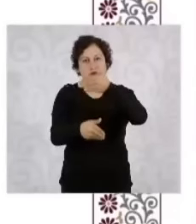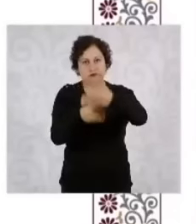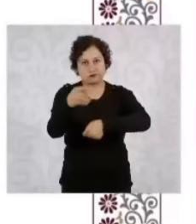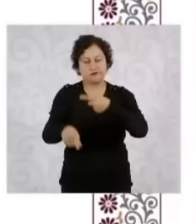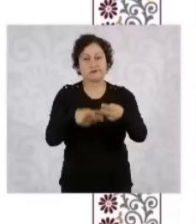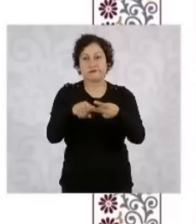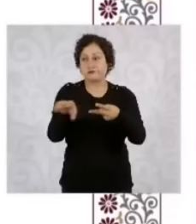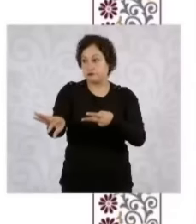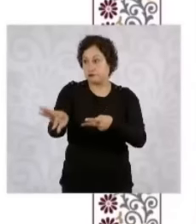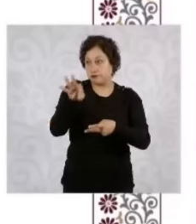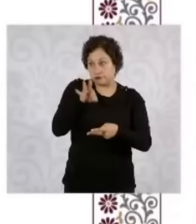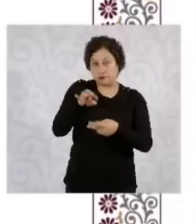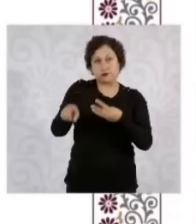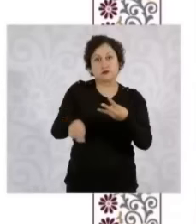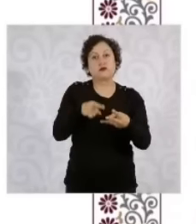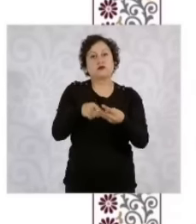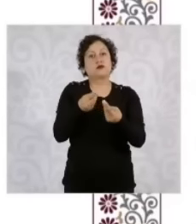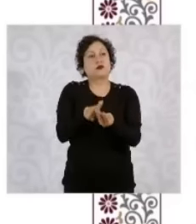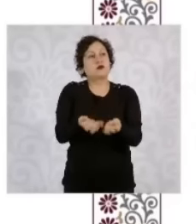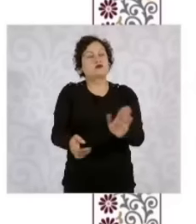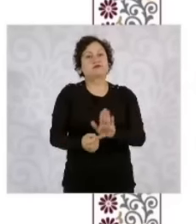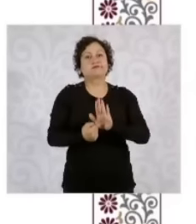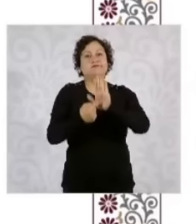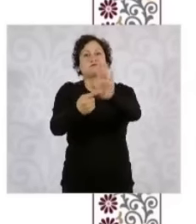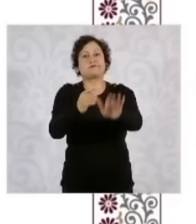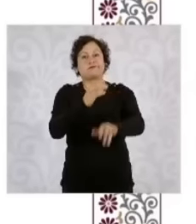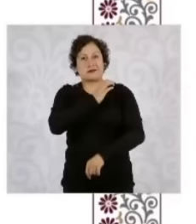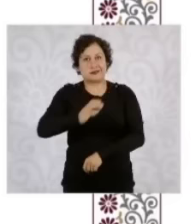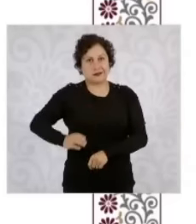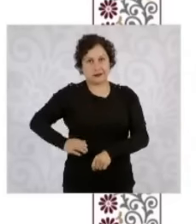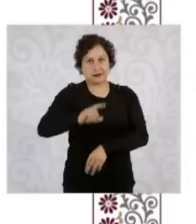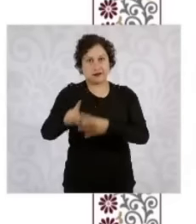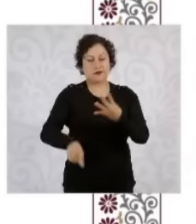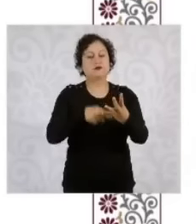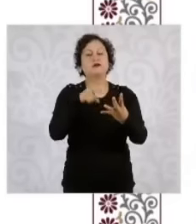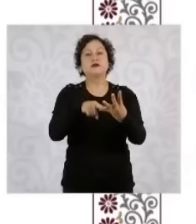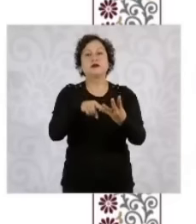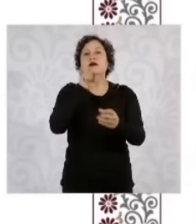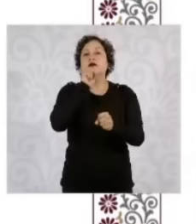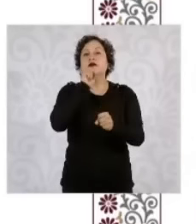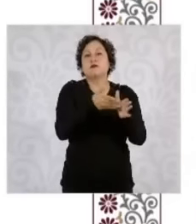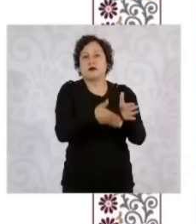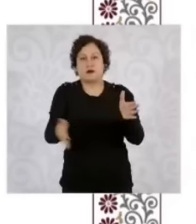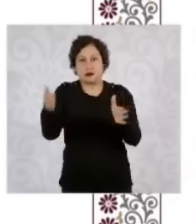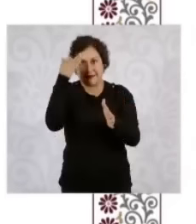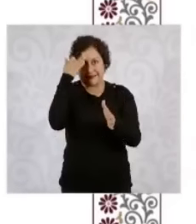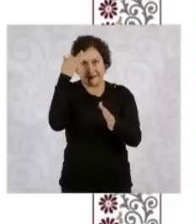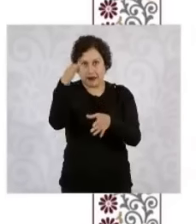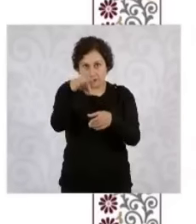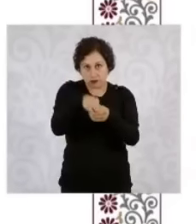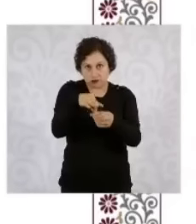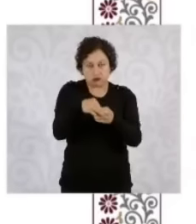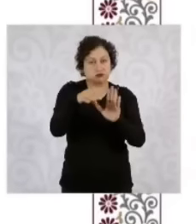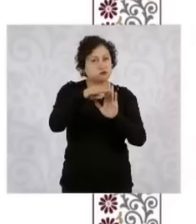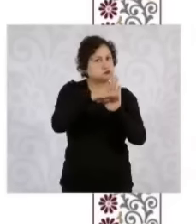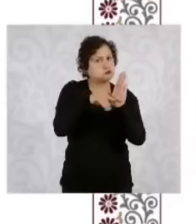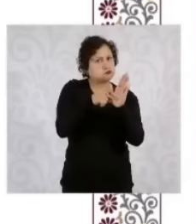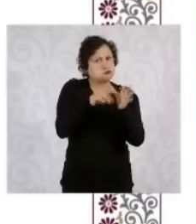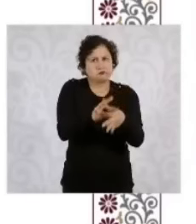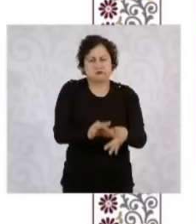artículos aproximadamente para que se adecuen y se armonice la ley diciendo diputados senadores